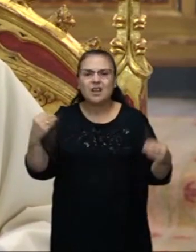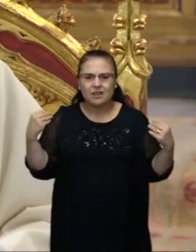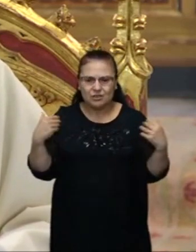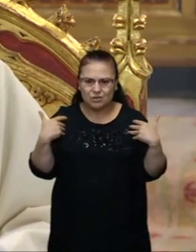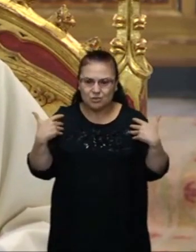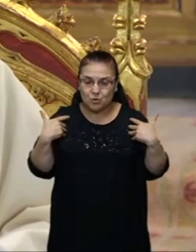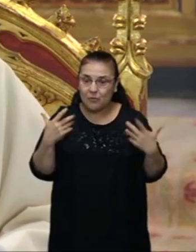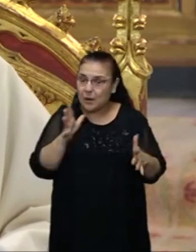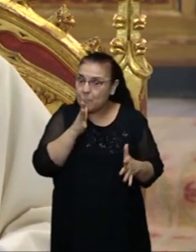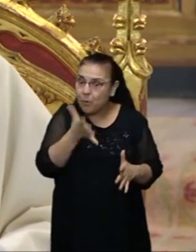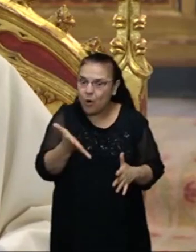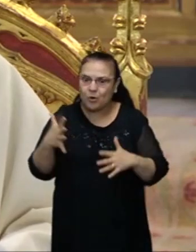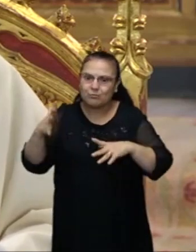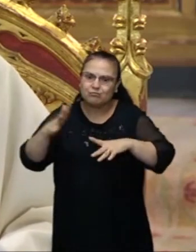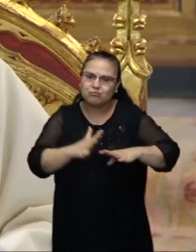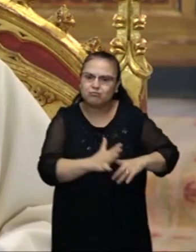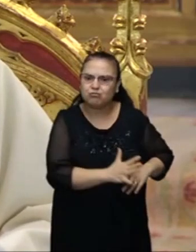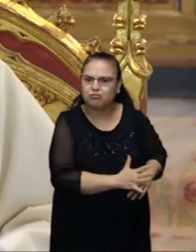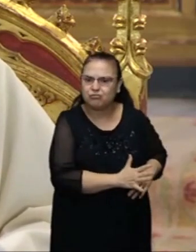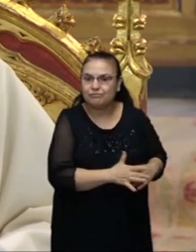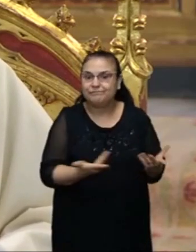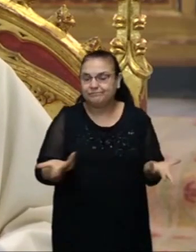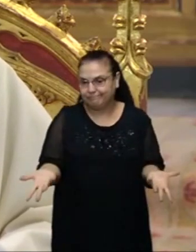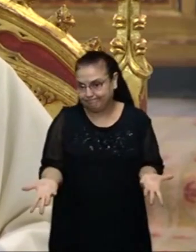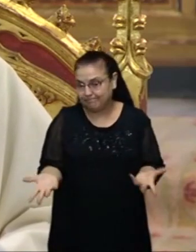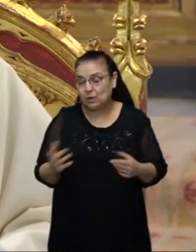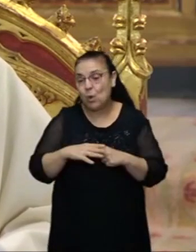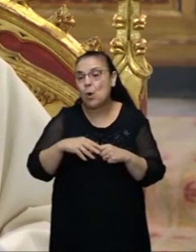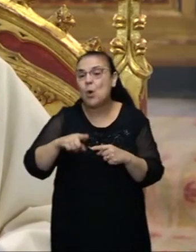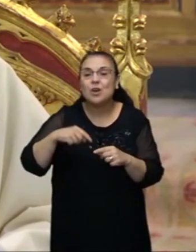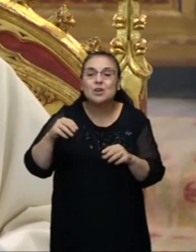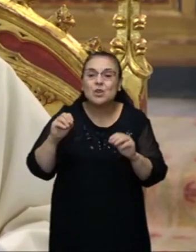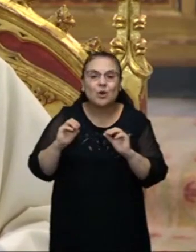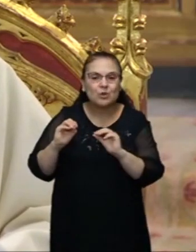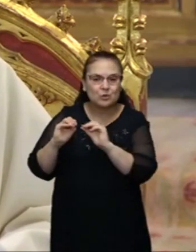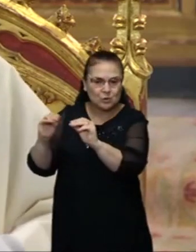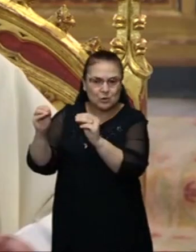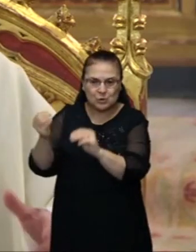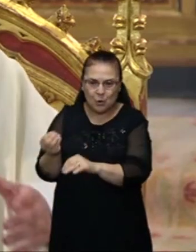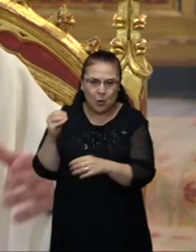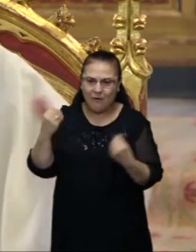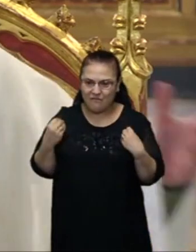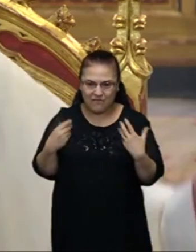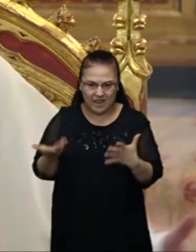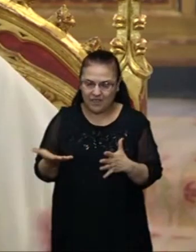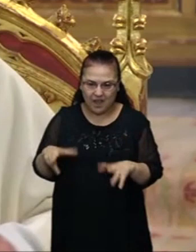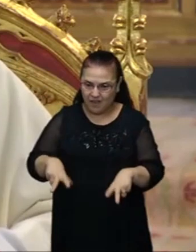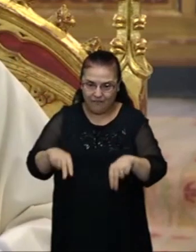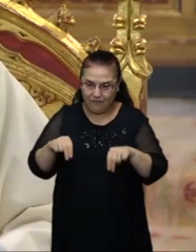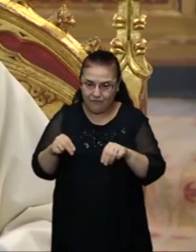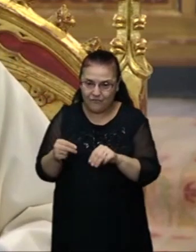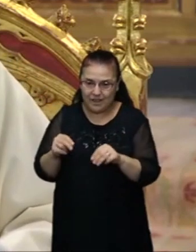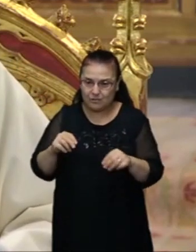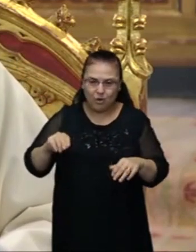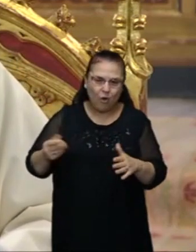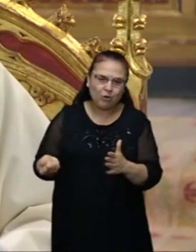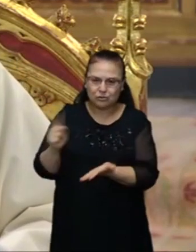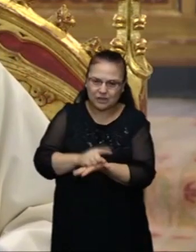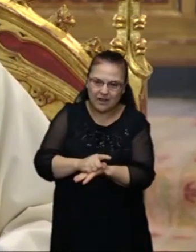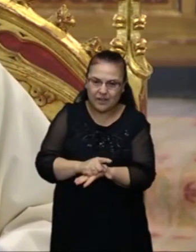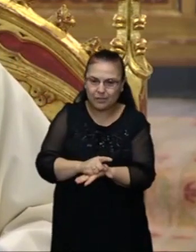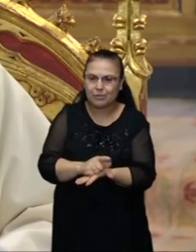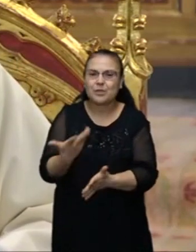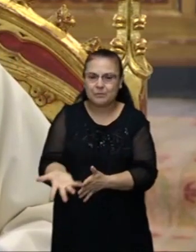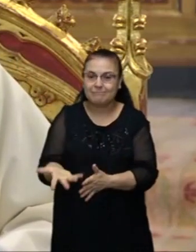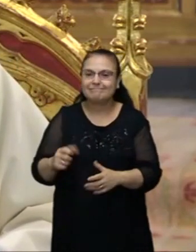será apartada, aunque al final será nuevamente repuesta al final de su vida, y su congregación pues está extendida como ese carisma y